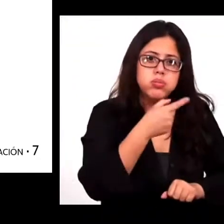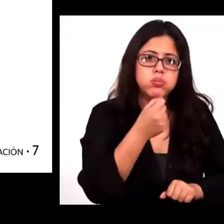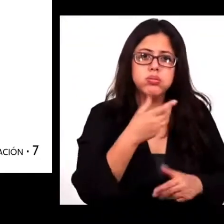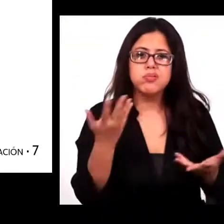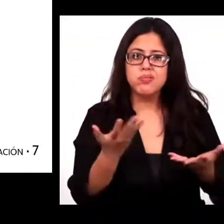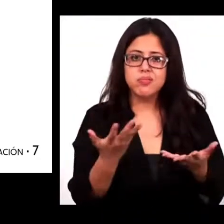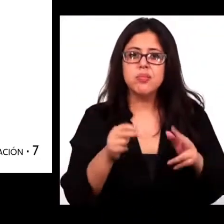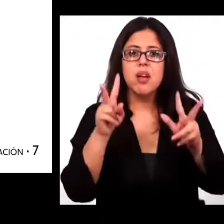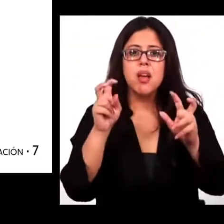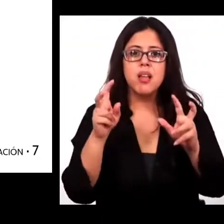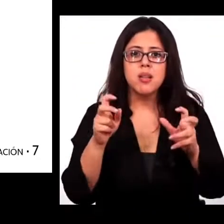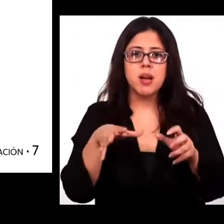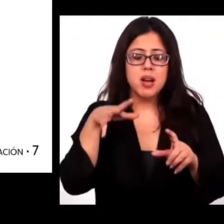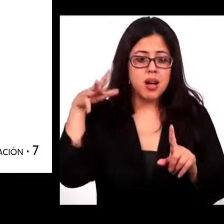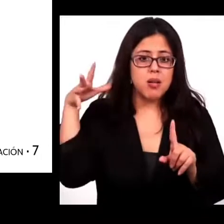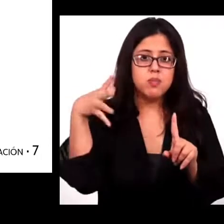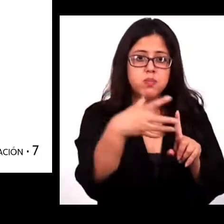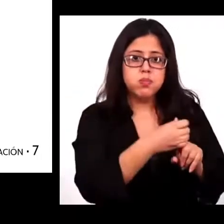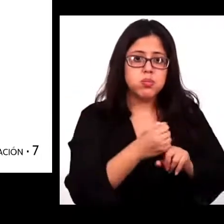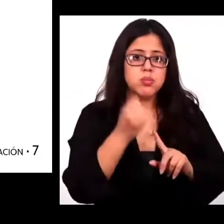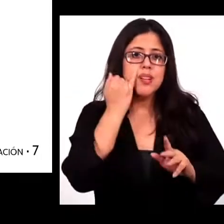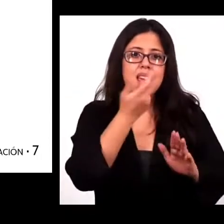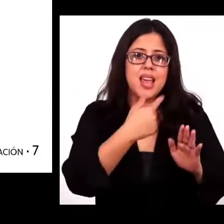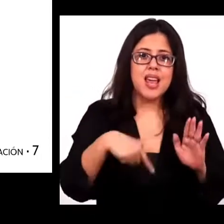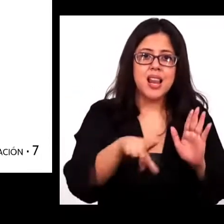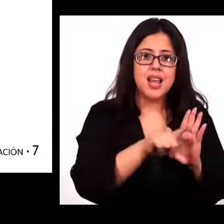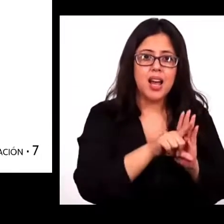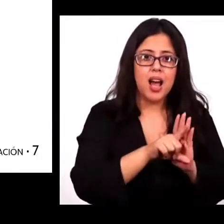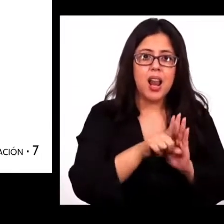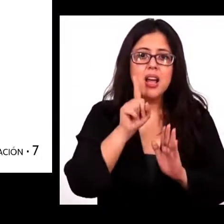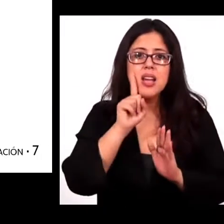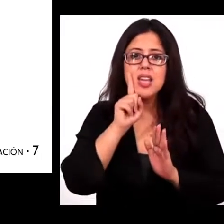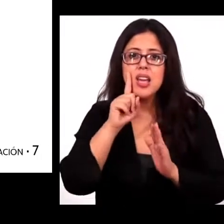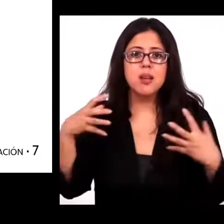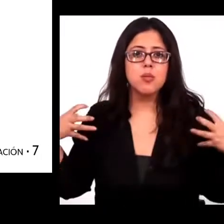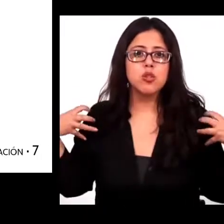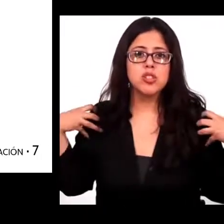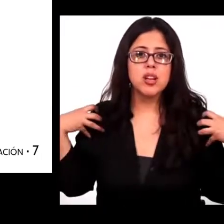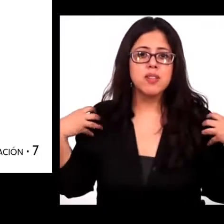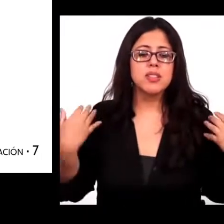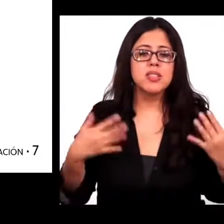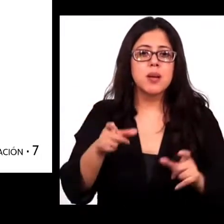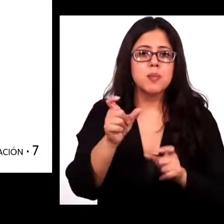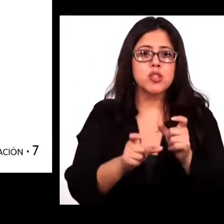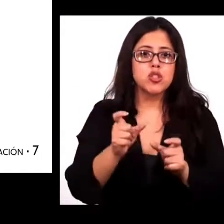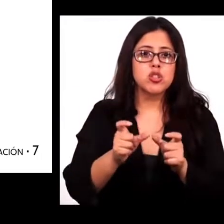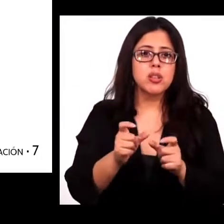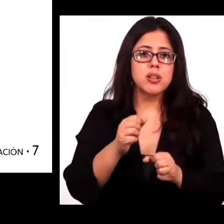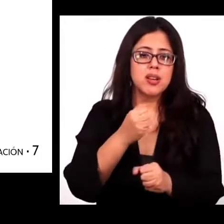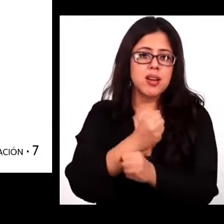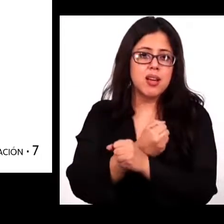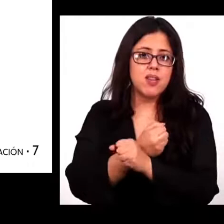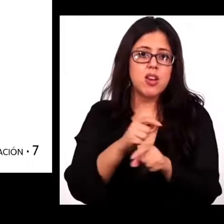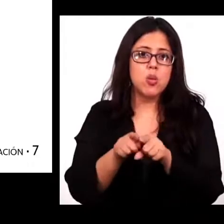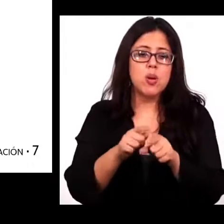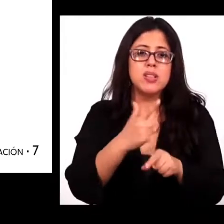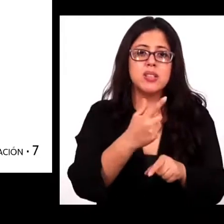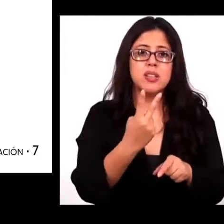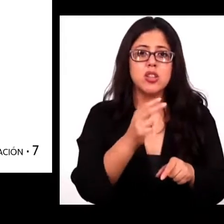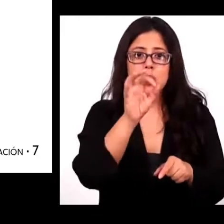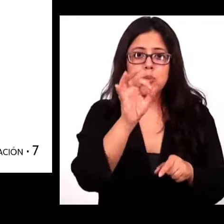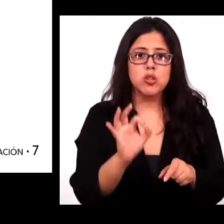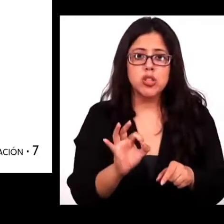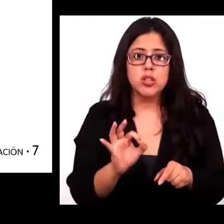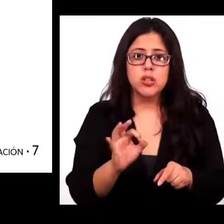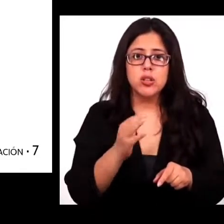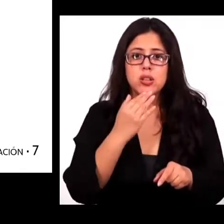relación con los apremios ilegítimos cometidos por funcionarios públicos con un 72%, seguido de un 17%